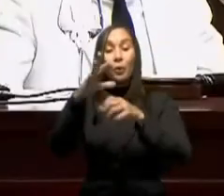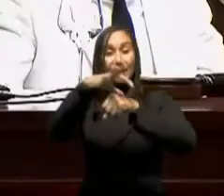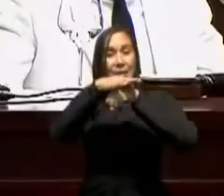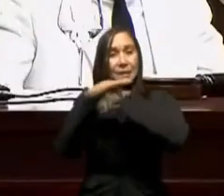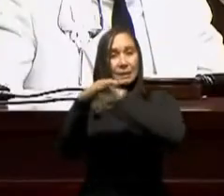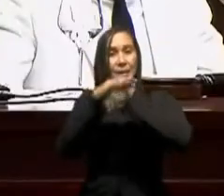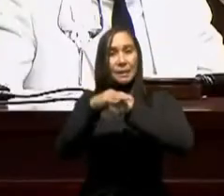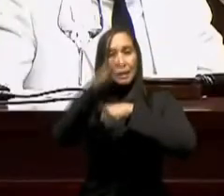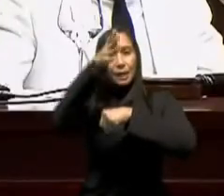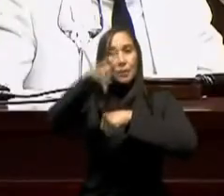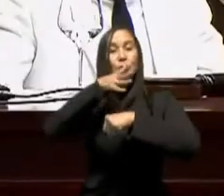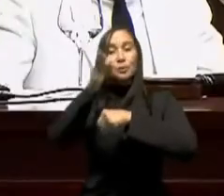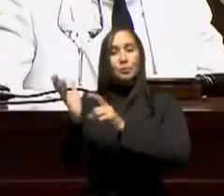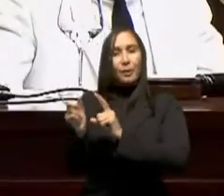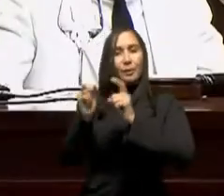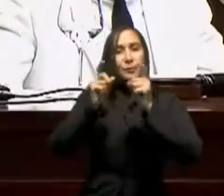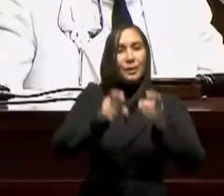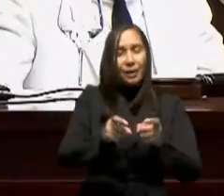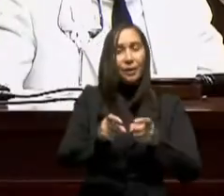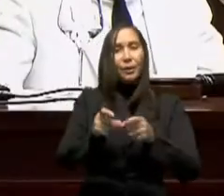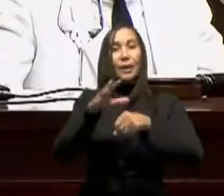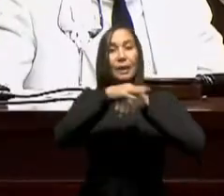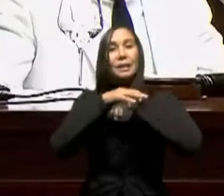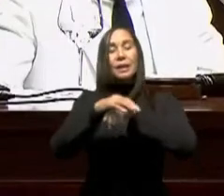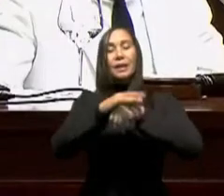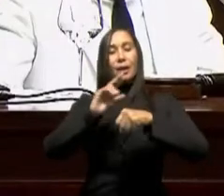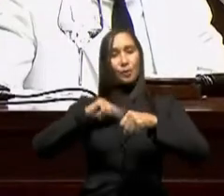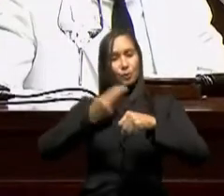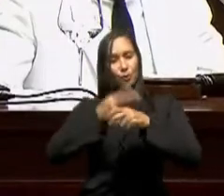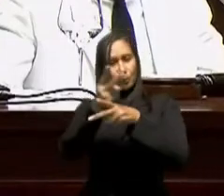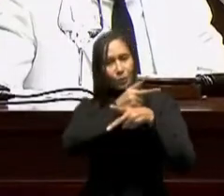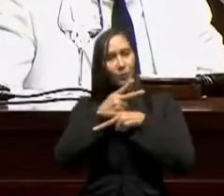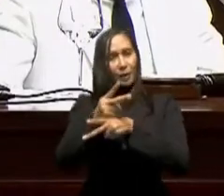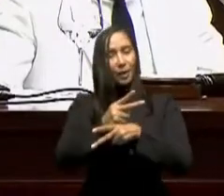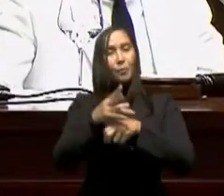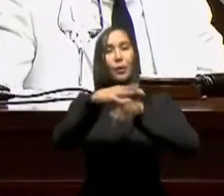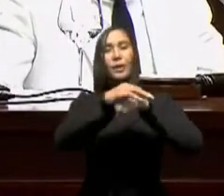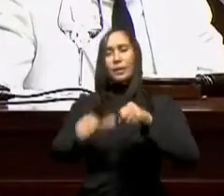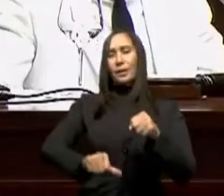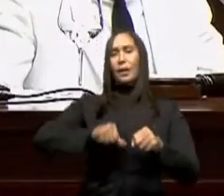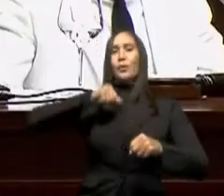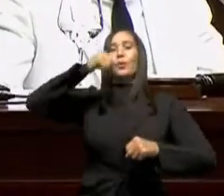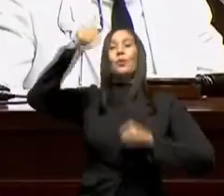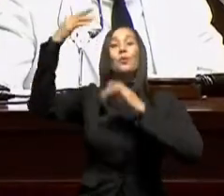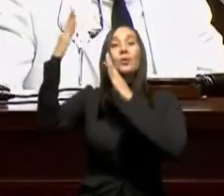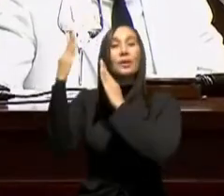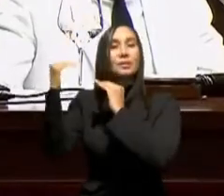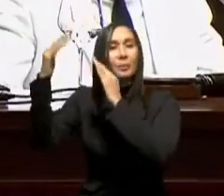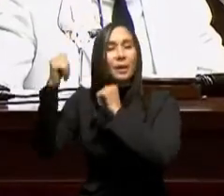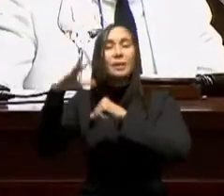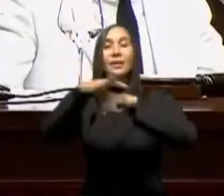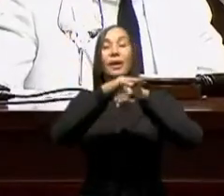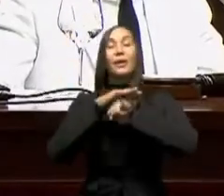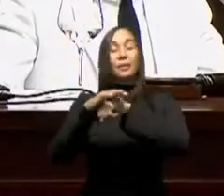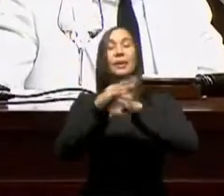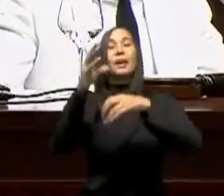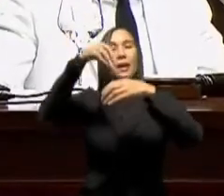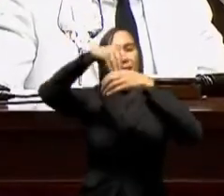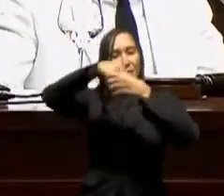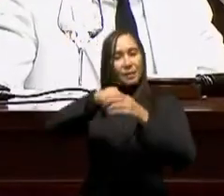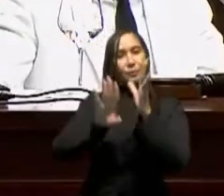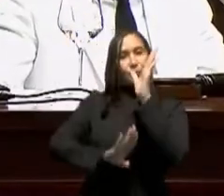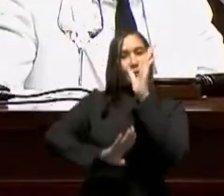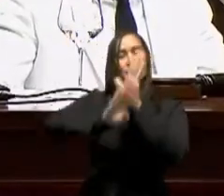que nuestros padres nos legaron. Tierra que nosotros conservamos. Tierra de orgullo y esperanza. Tierra en la que